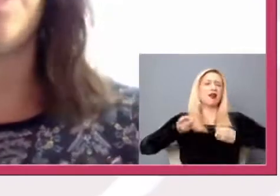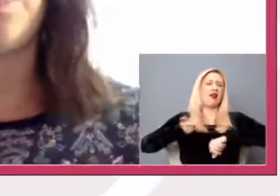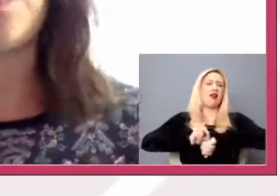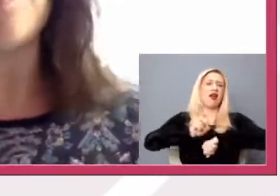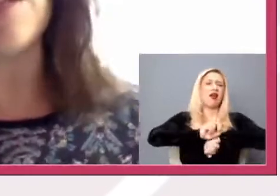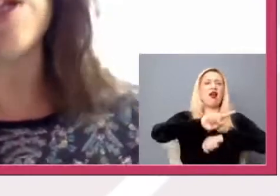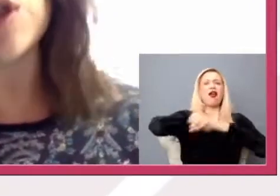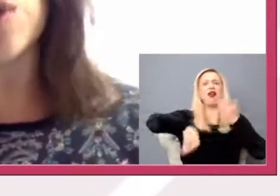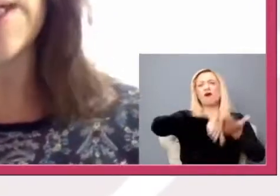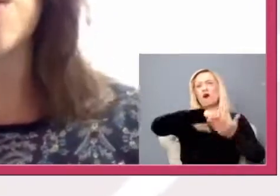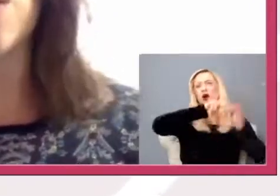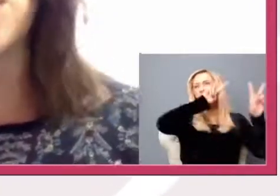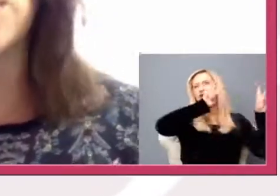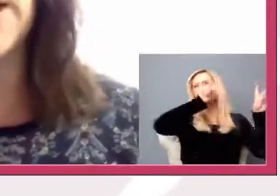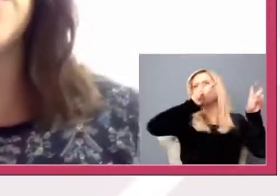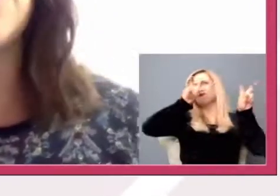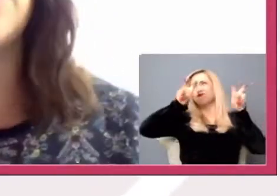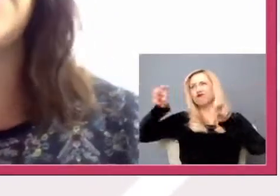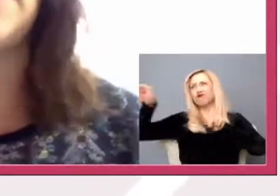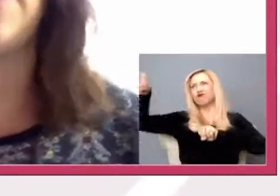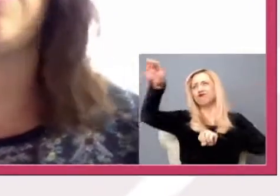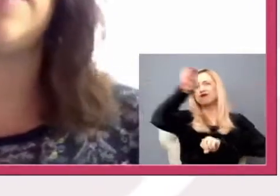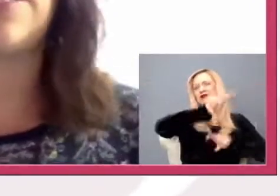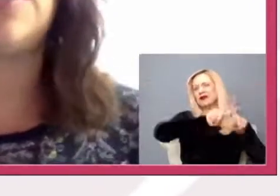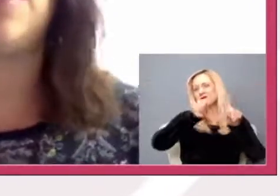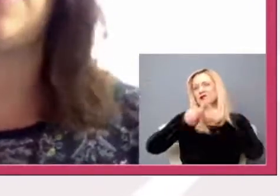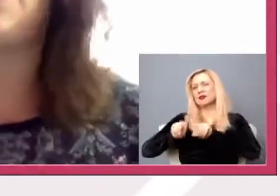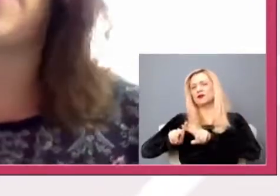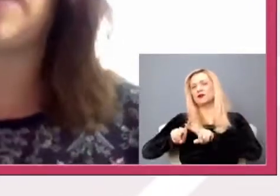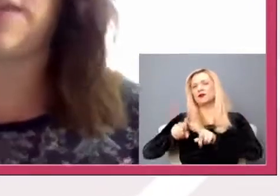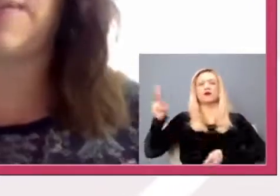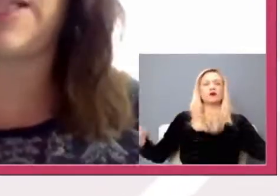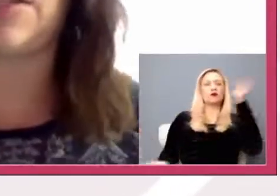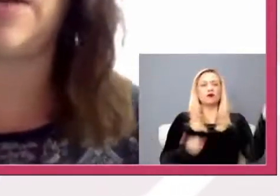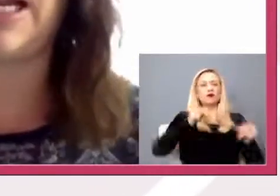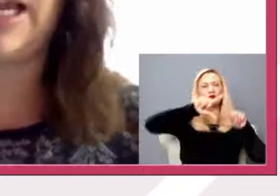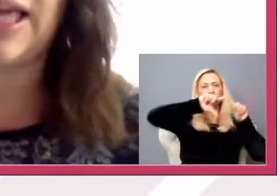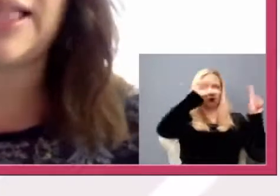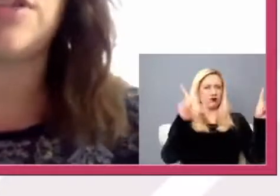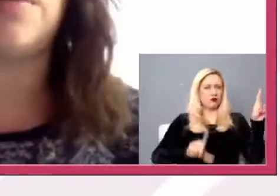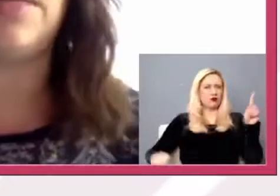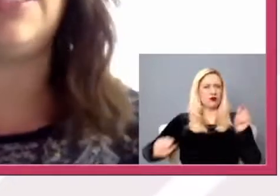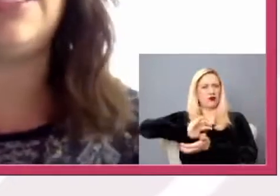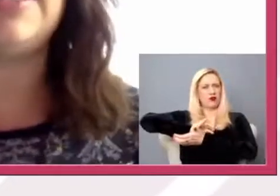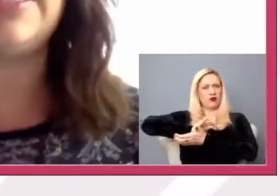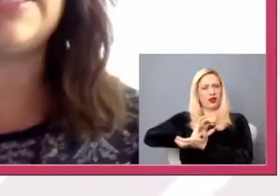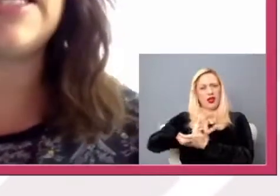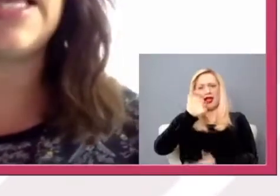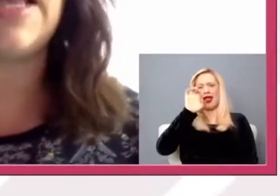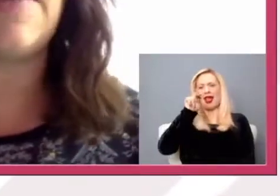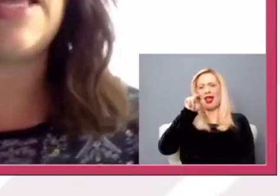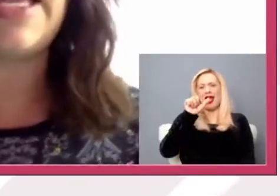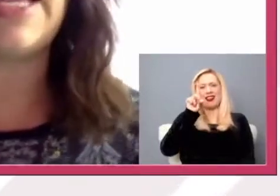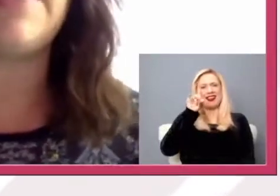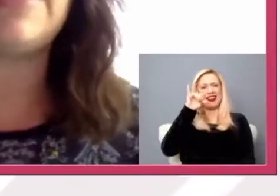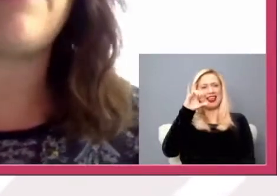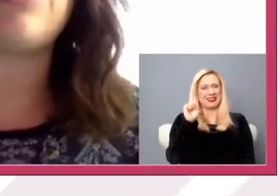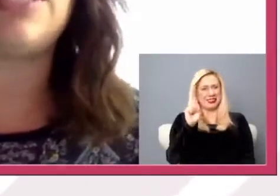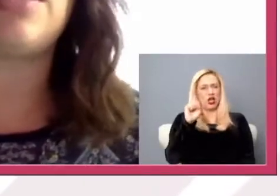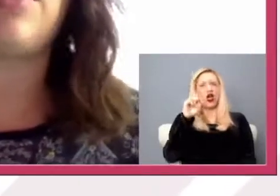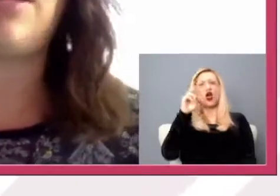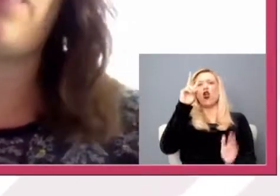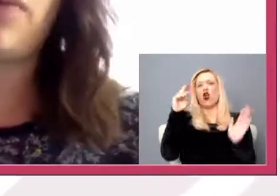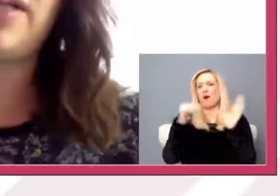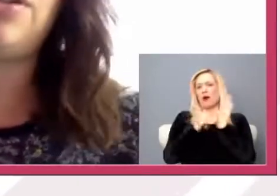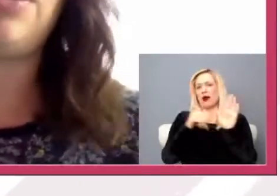espacios. Sobre esto, algunos datos nos dice la encuesta nacional sobre discriminación, la ENADIS 2017, que el